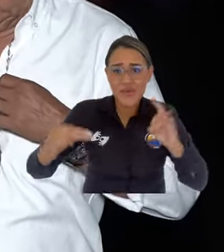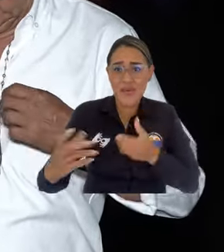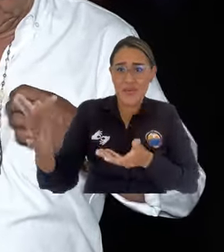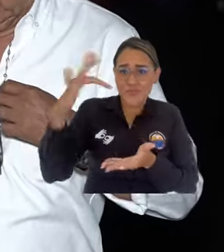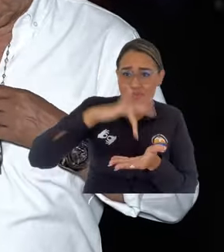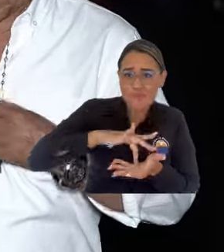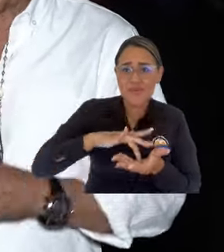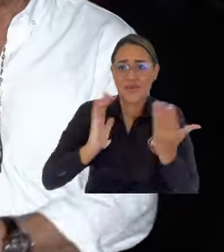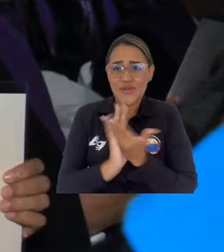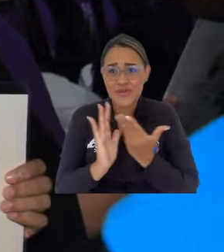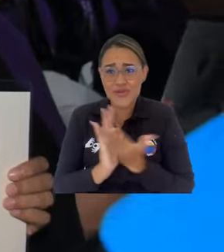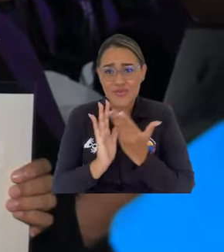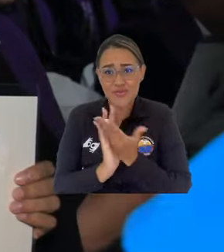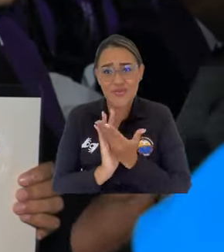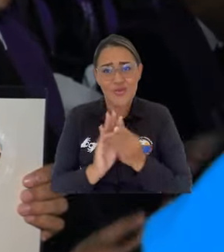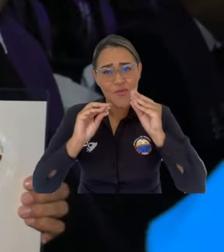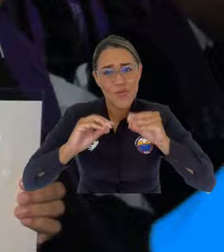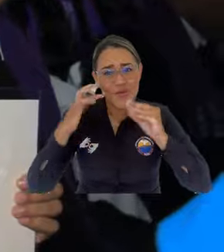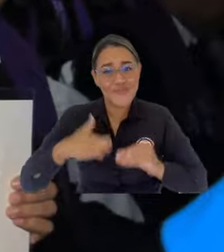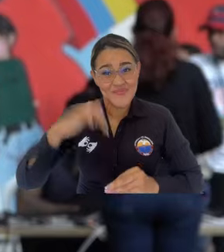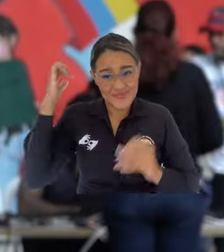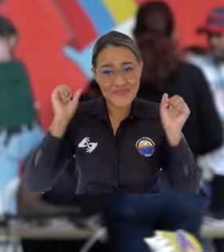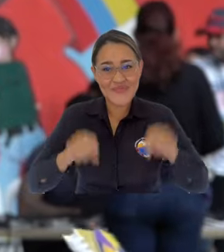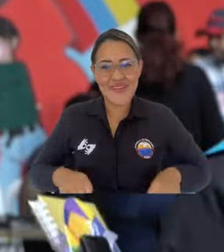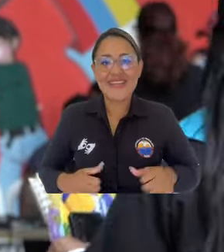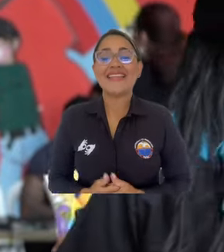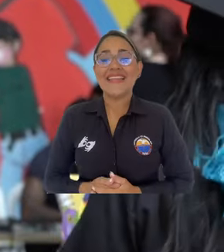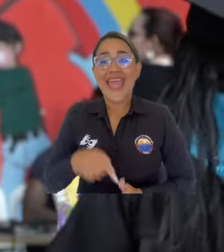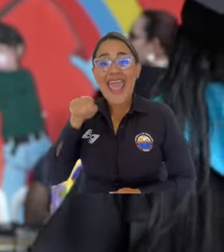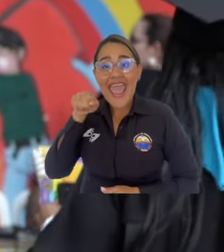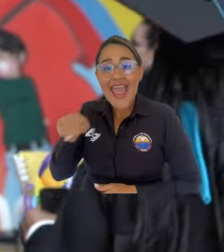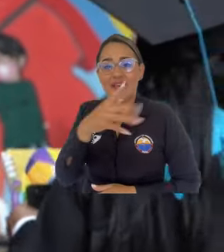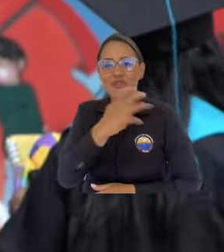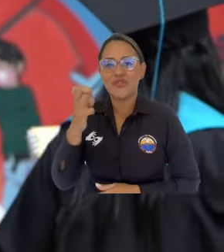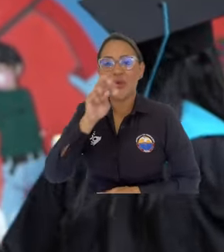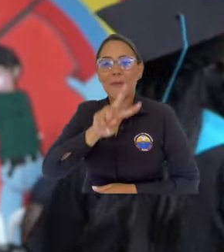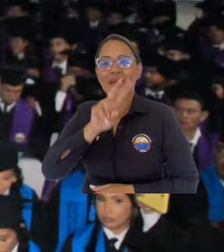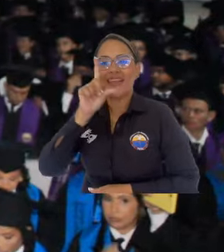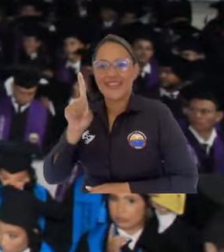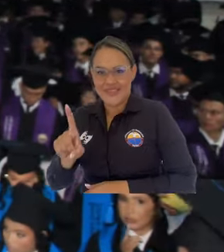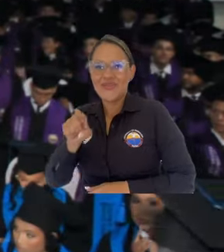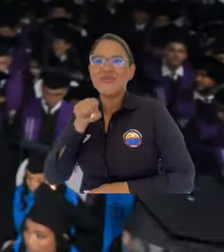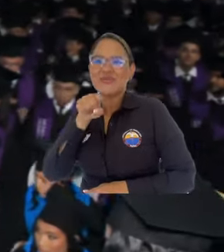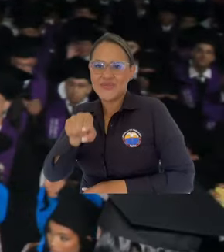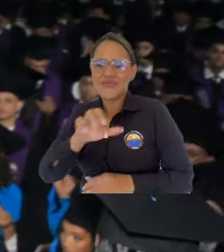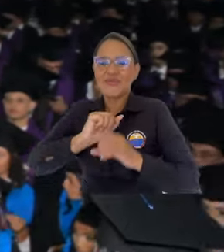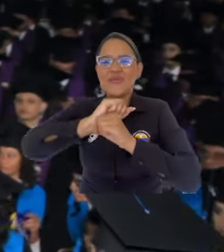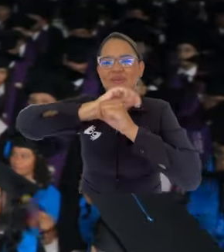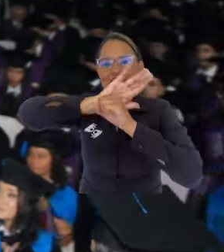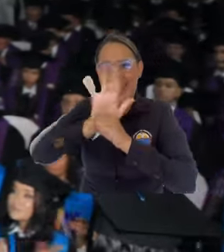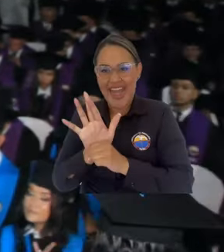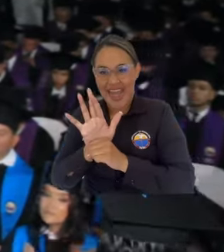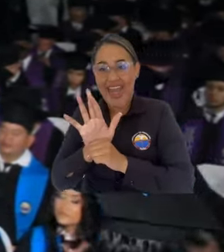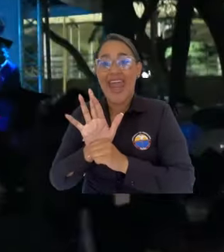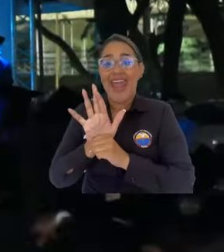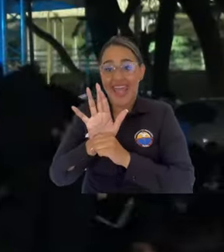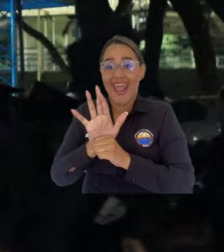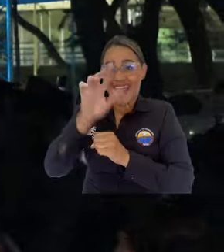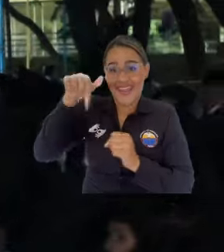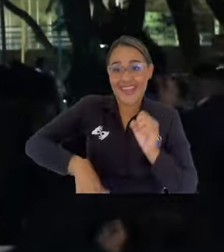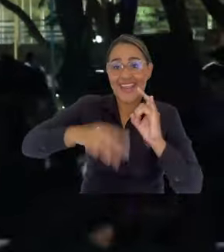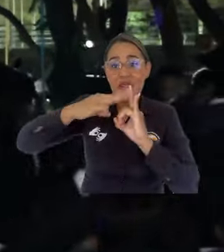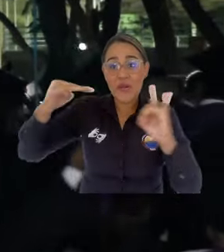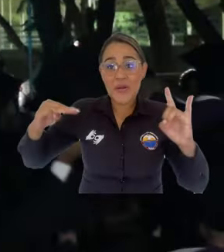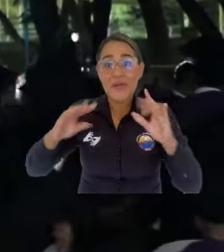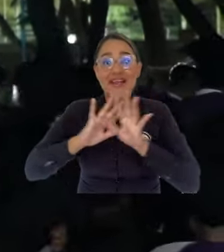y los vuelve unos profesionales. Orgulloso de sí mismo por este logro, siendo parte de los 421 graduados del Centro para la Regionalización